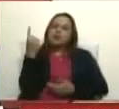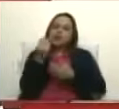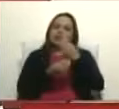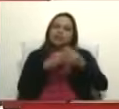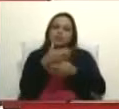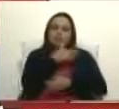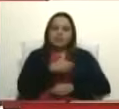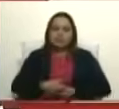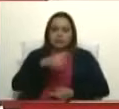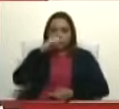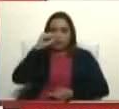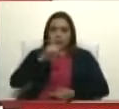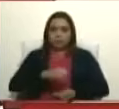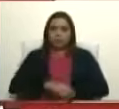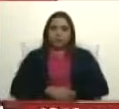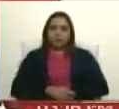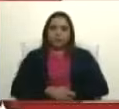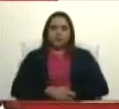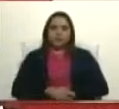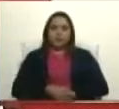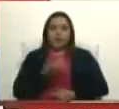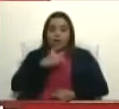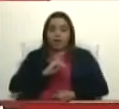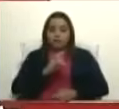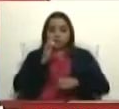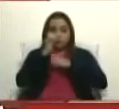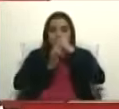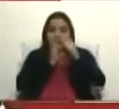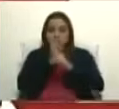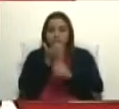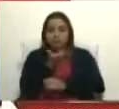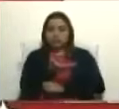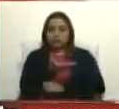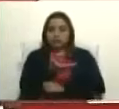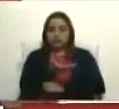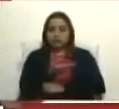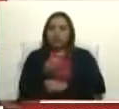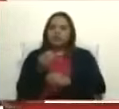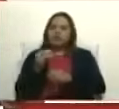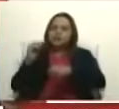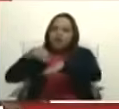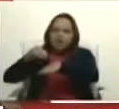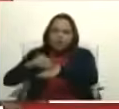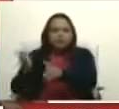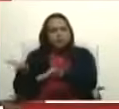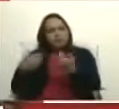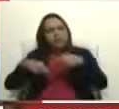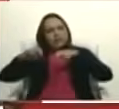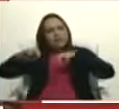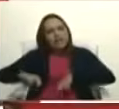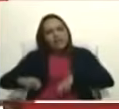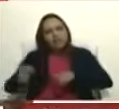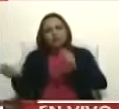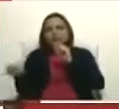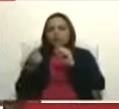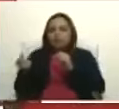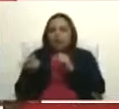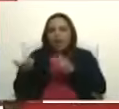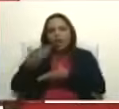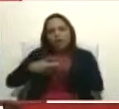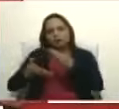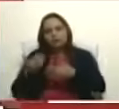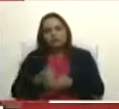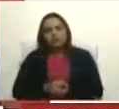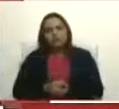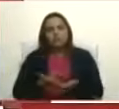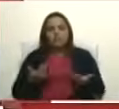Maduro? Eso está registrado. Llamó al diálogo. Vamos a sentarnos, a hablar. ¿Qué